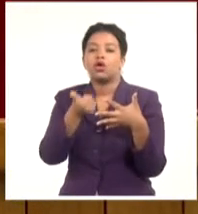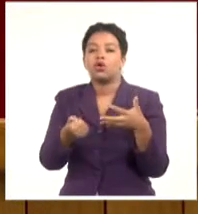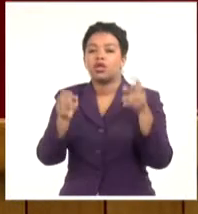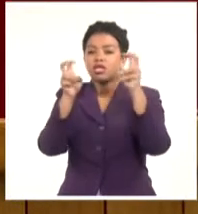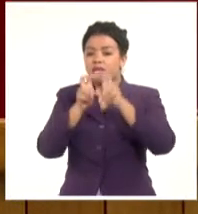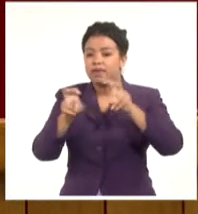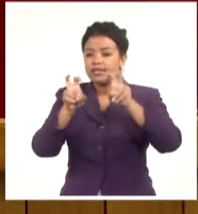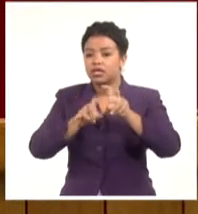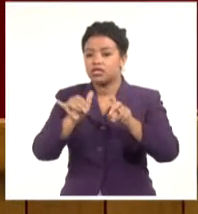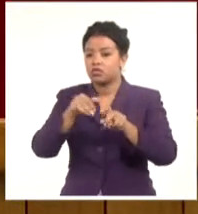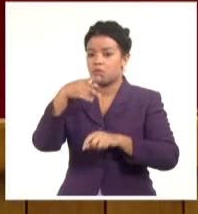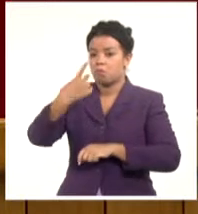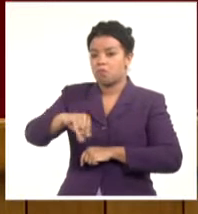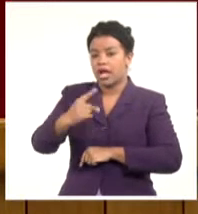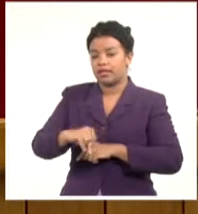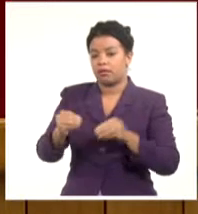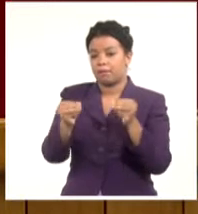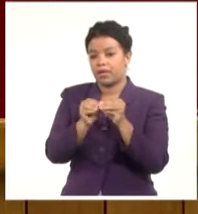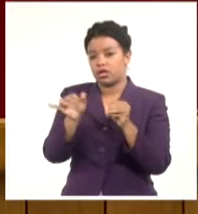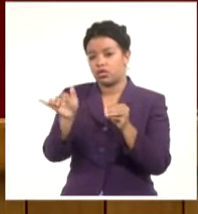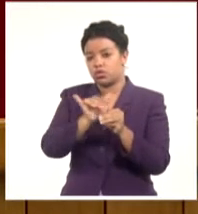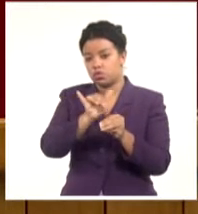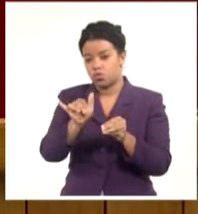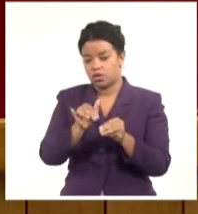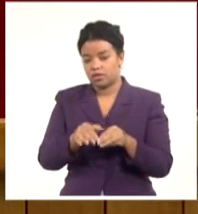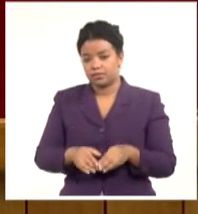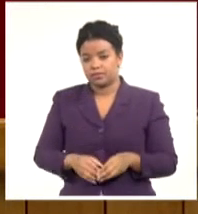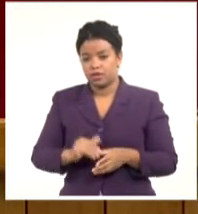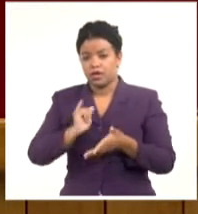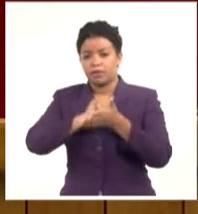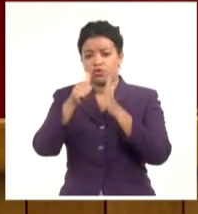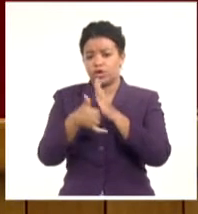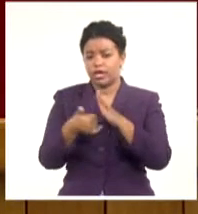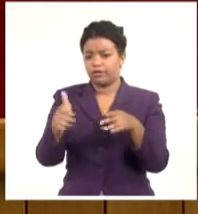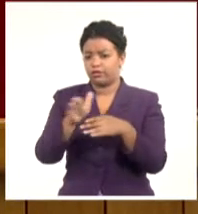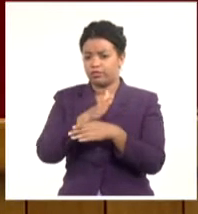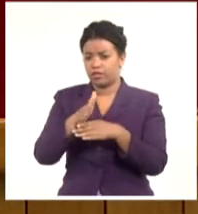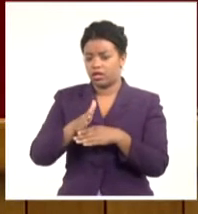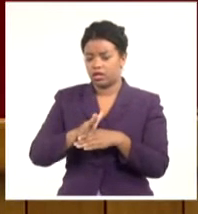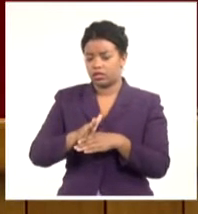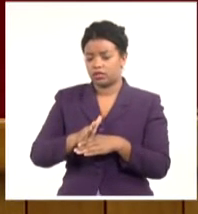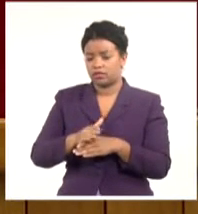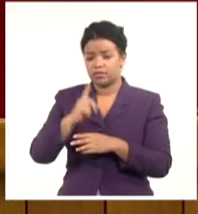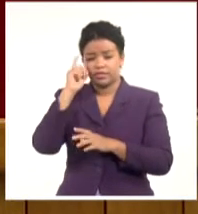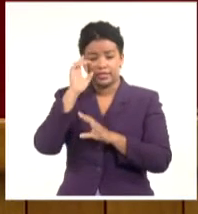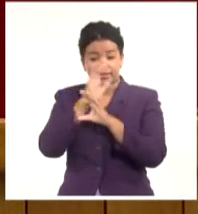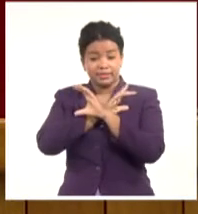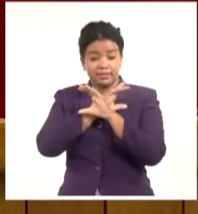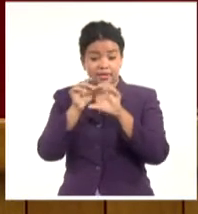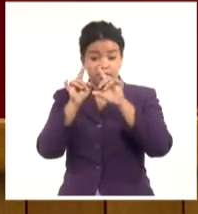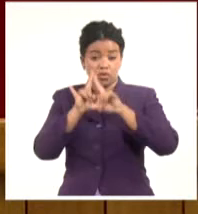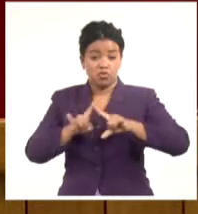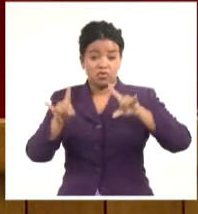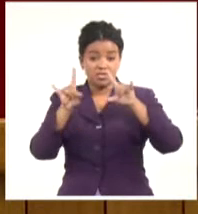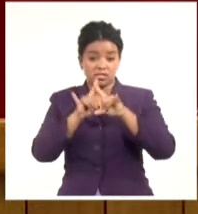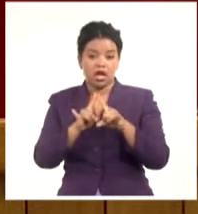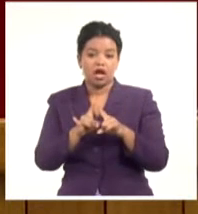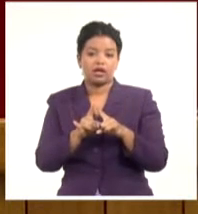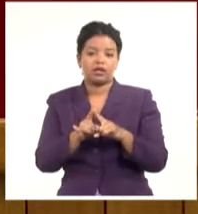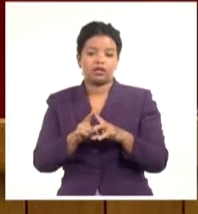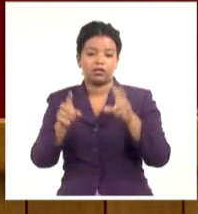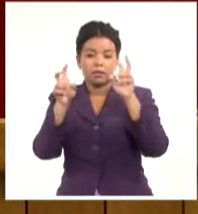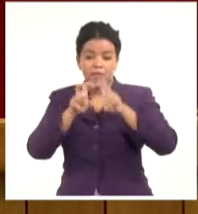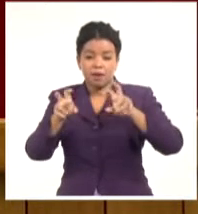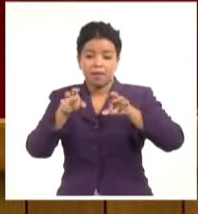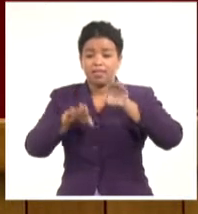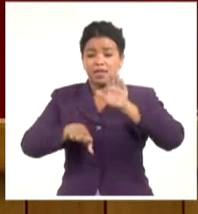la práctica y definir la utilidad de cada proyecto, potenciando la ciencia universitaria en función de las